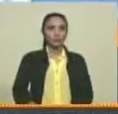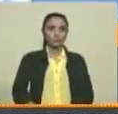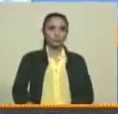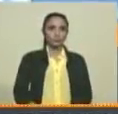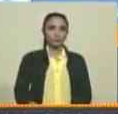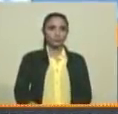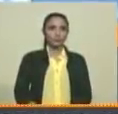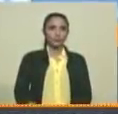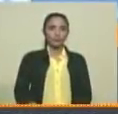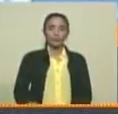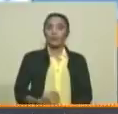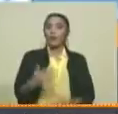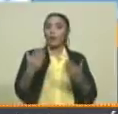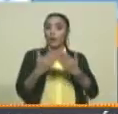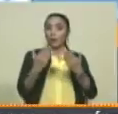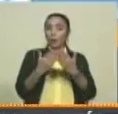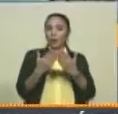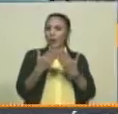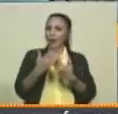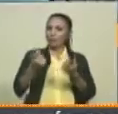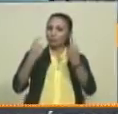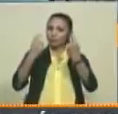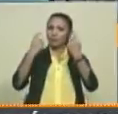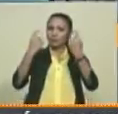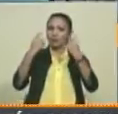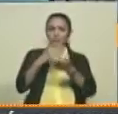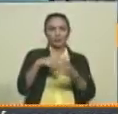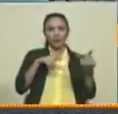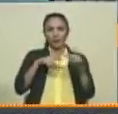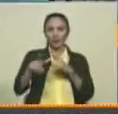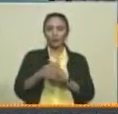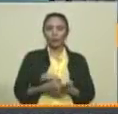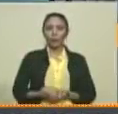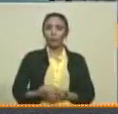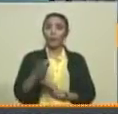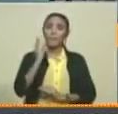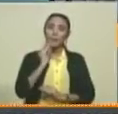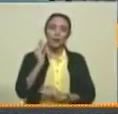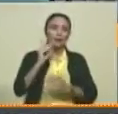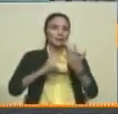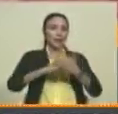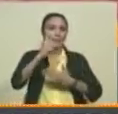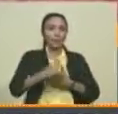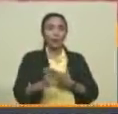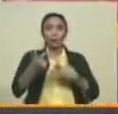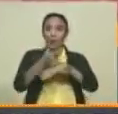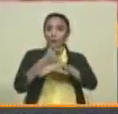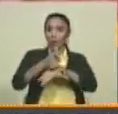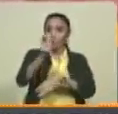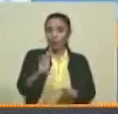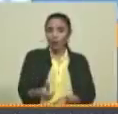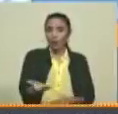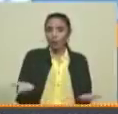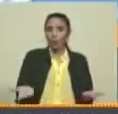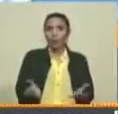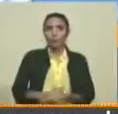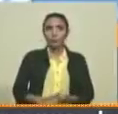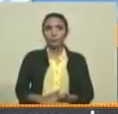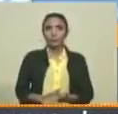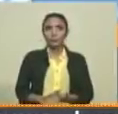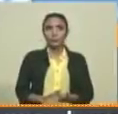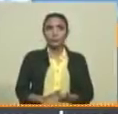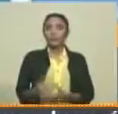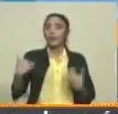Tenemos la escuela, la experiencia, el plan. Tenemos el gobierno nacional, tenemos un